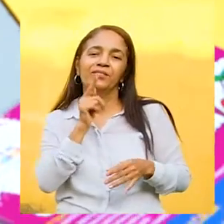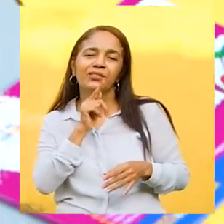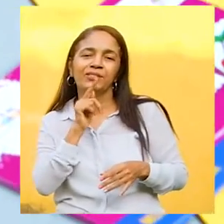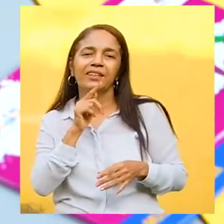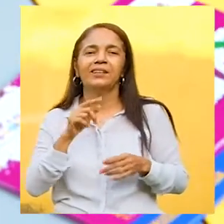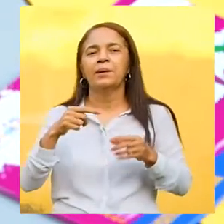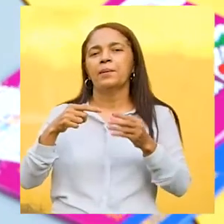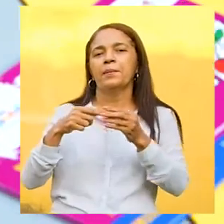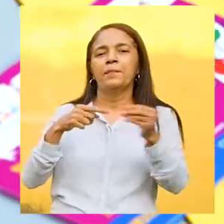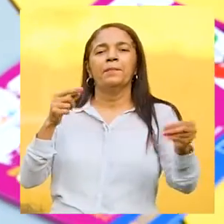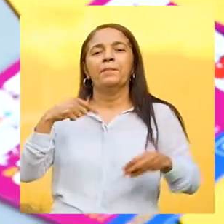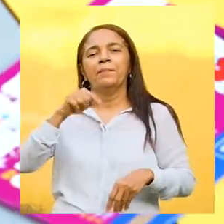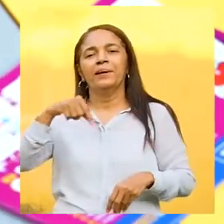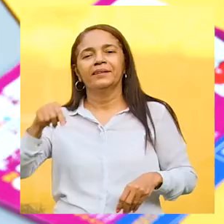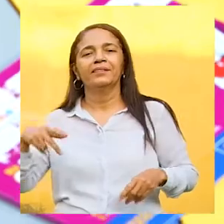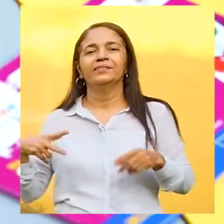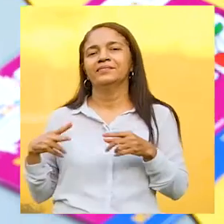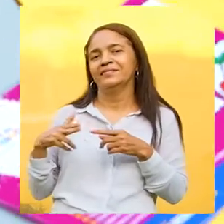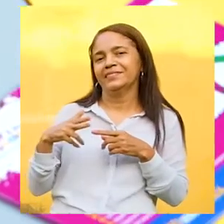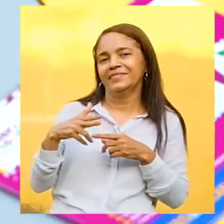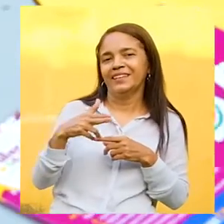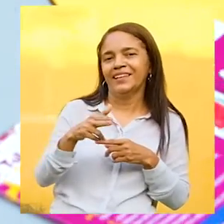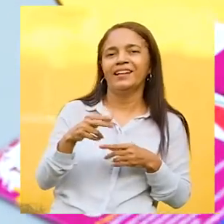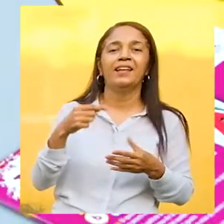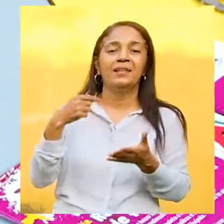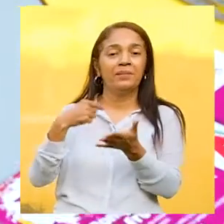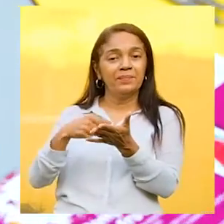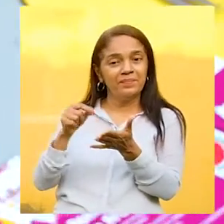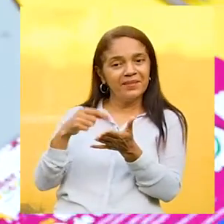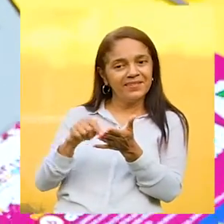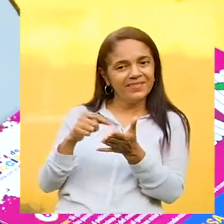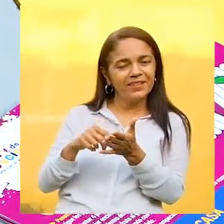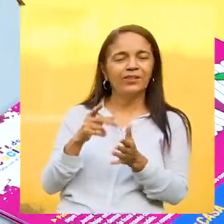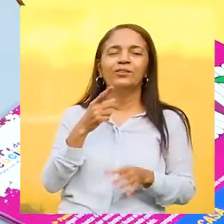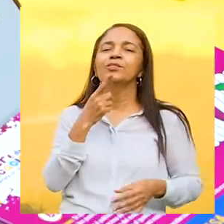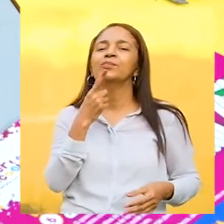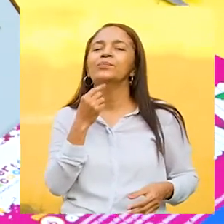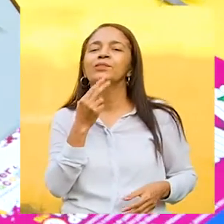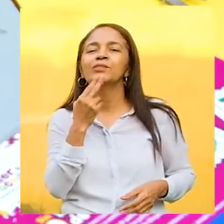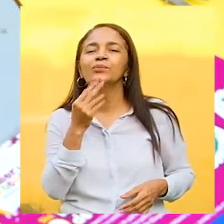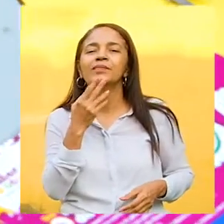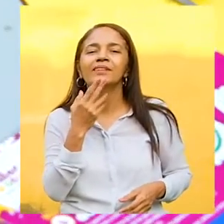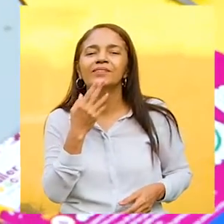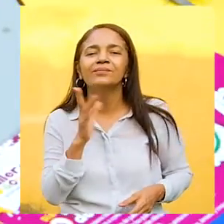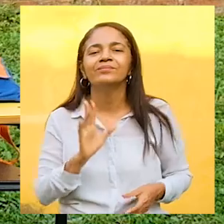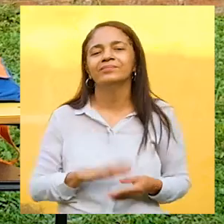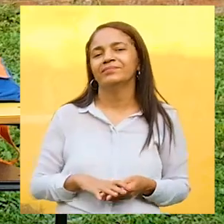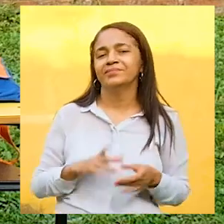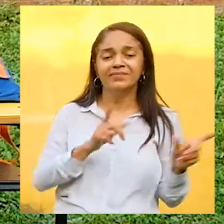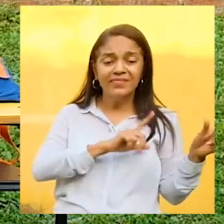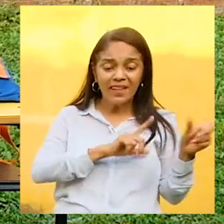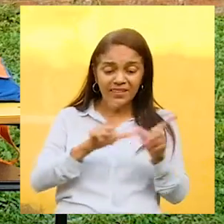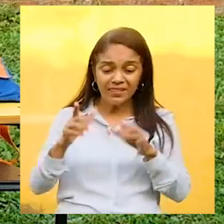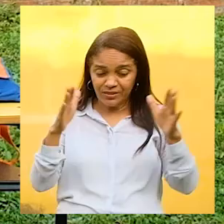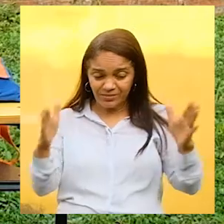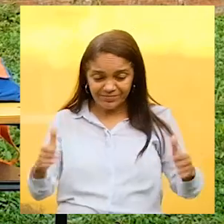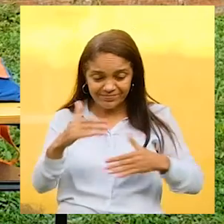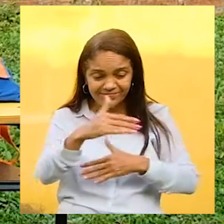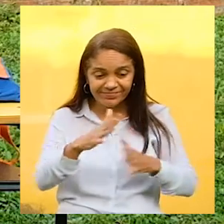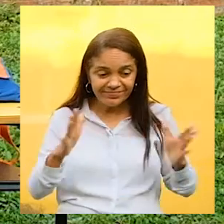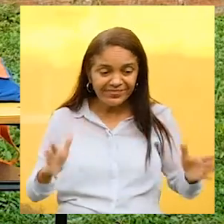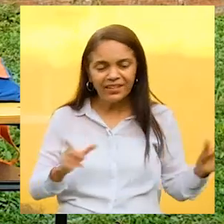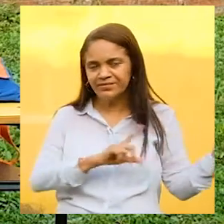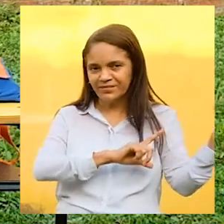marcador, tijeras y nuestro pincel con pinturas. Una vez tengan los materiales, vamos